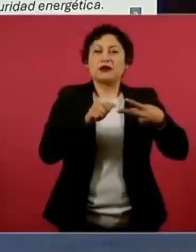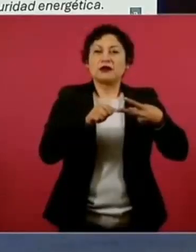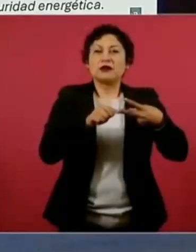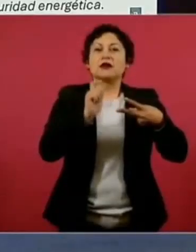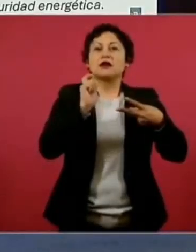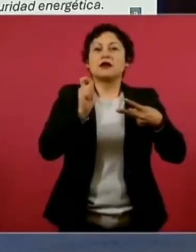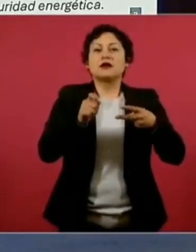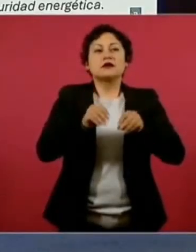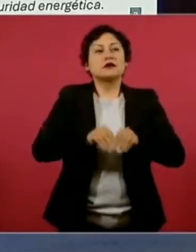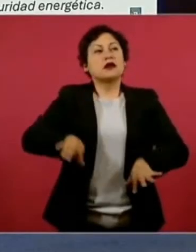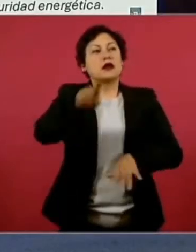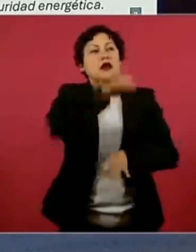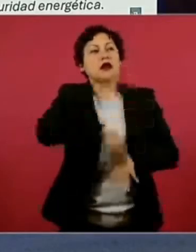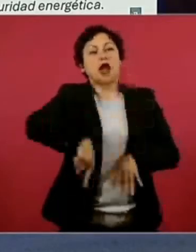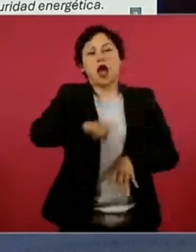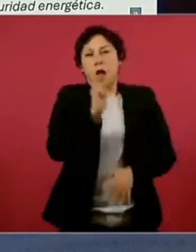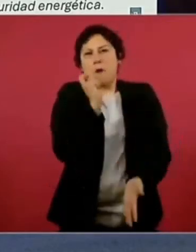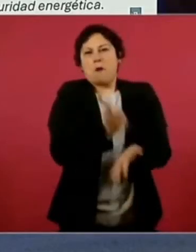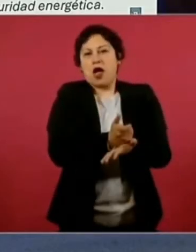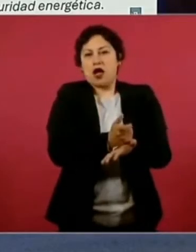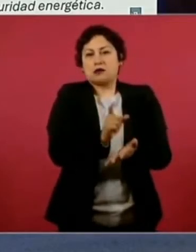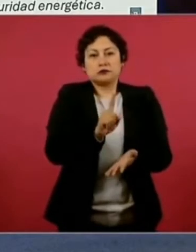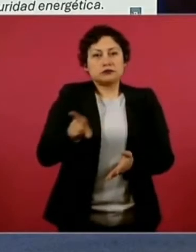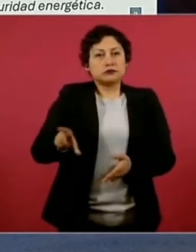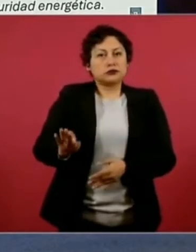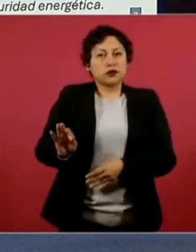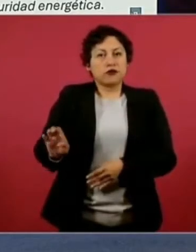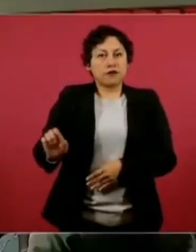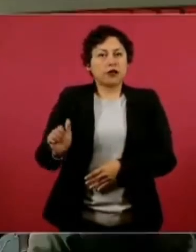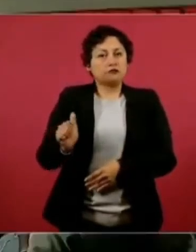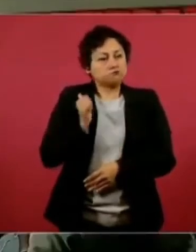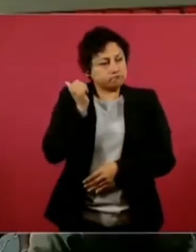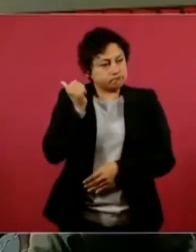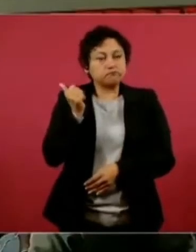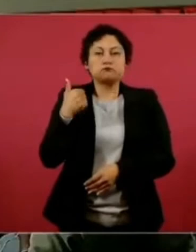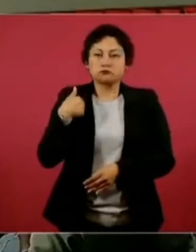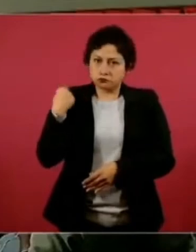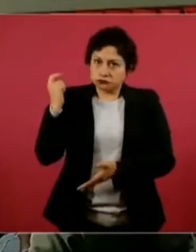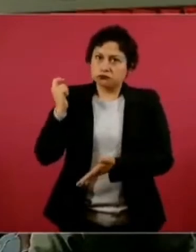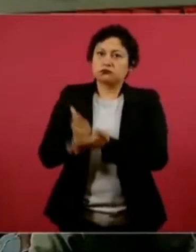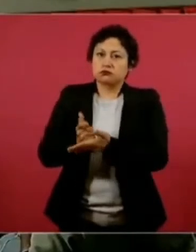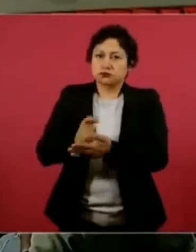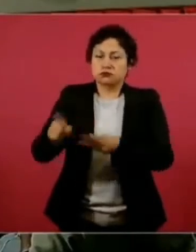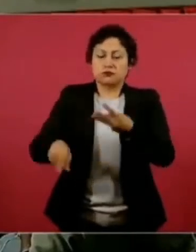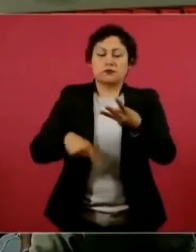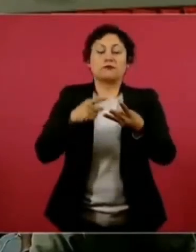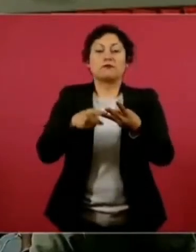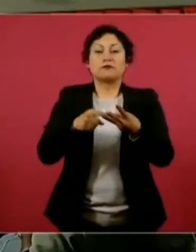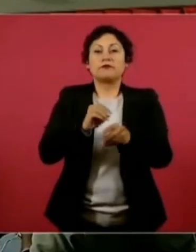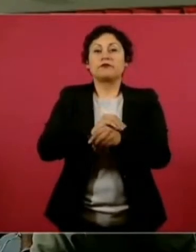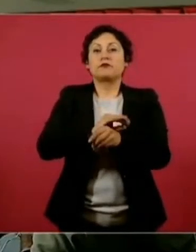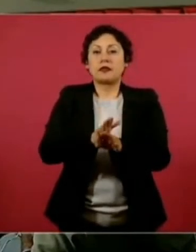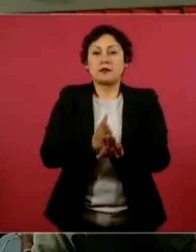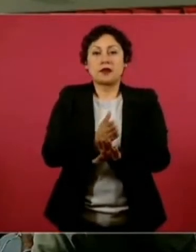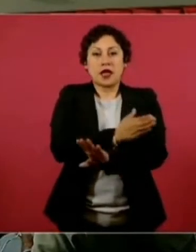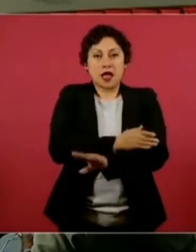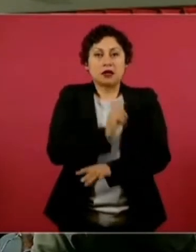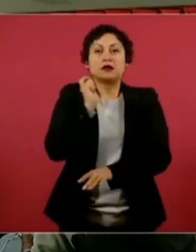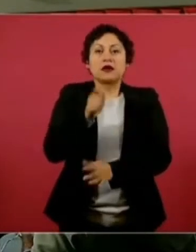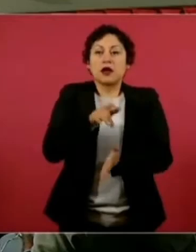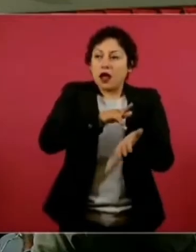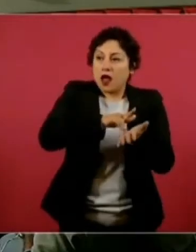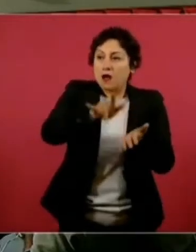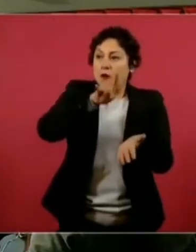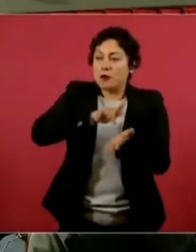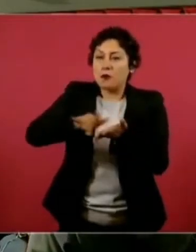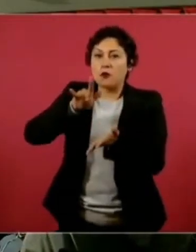consumidores, la CFE lo asumió. El apoyo a las familias durante la pandemia fue un apoyo que el presidente nos instruye para que apoyemos a los hogares mexicanos